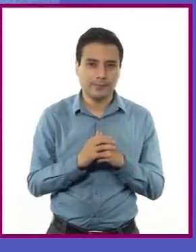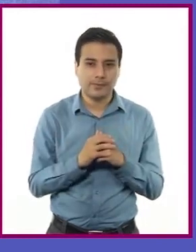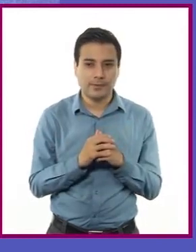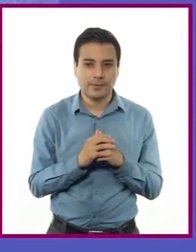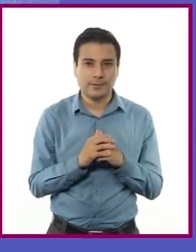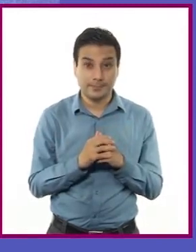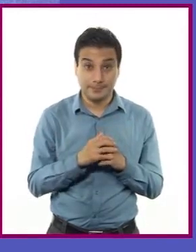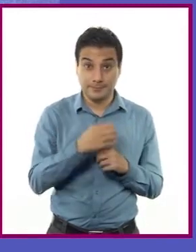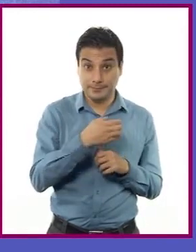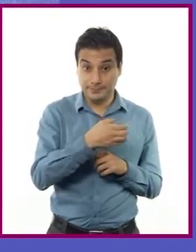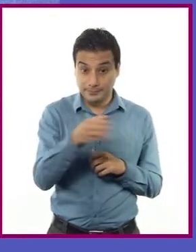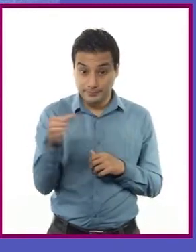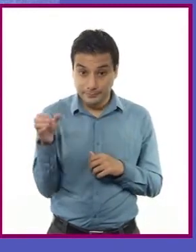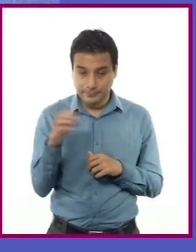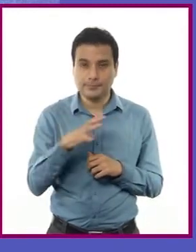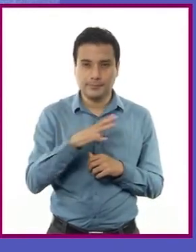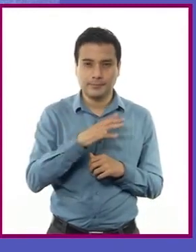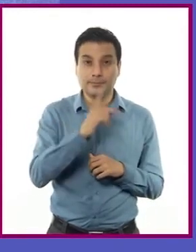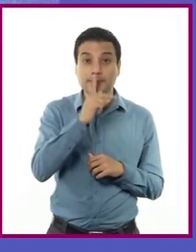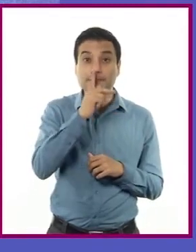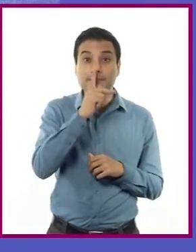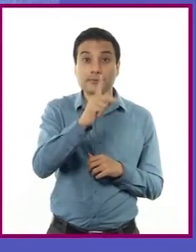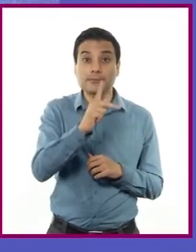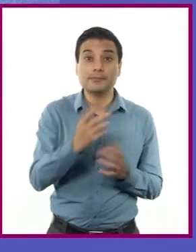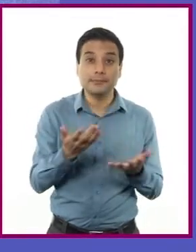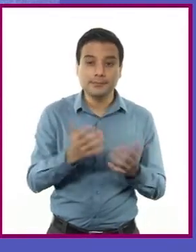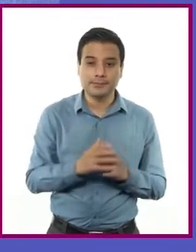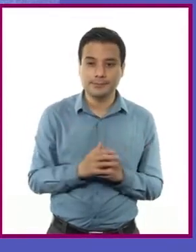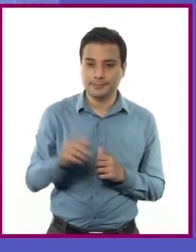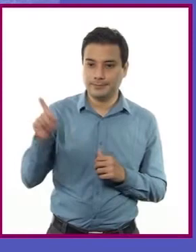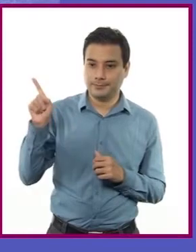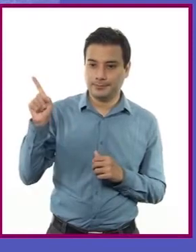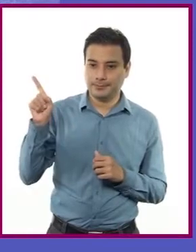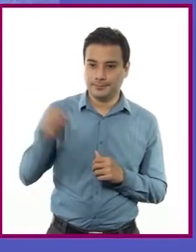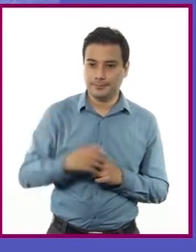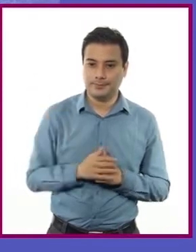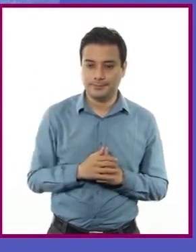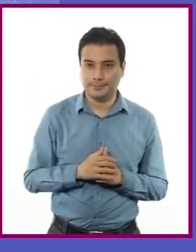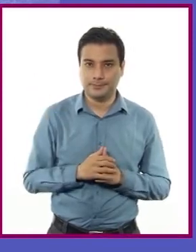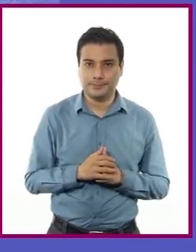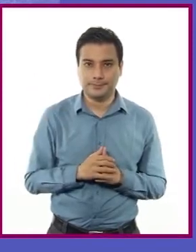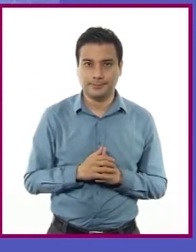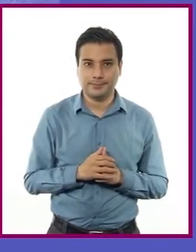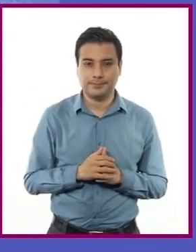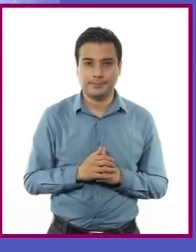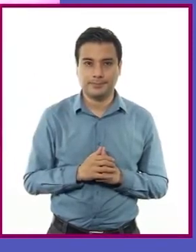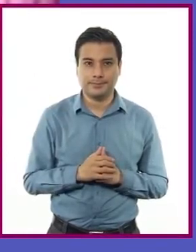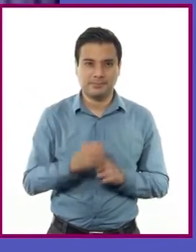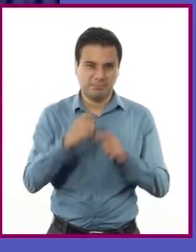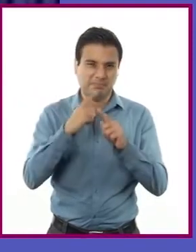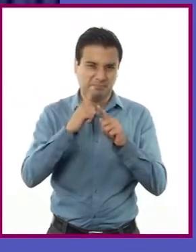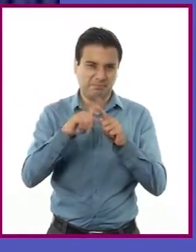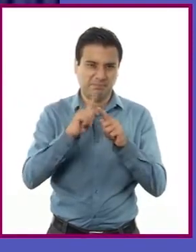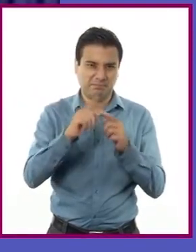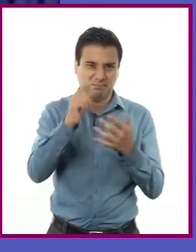de la agricultura, usaríamos frases como suelos calcáreos, tiempo de maduración o recolección estacional.